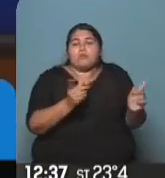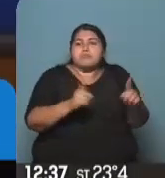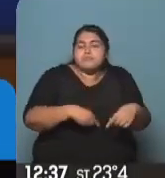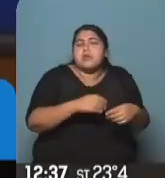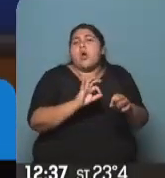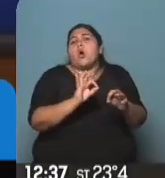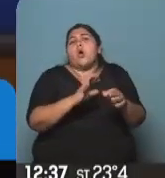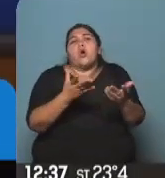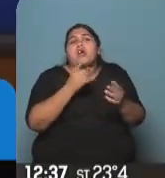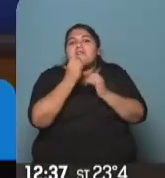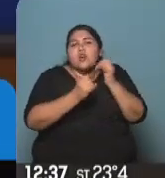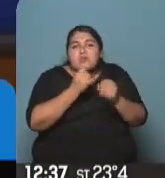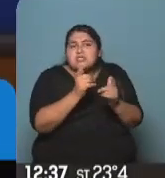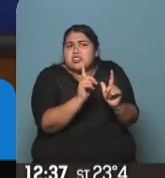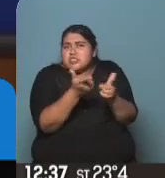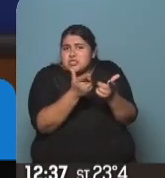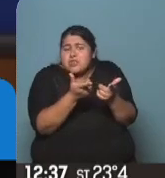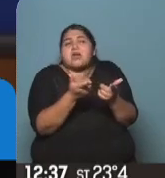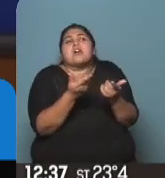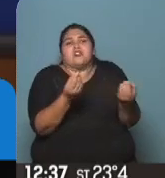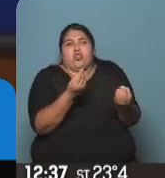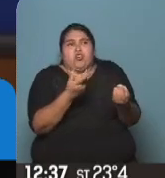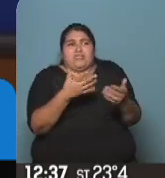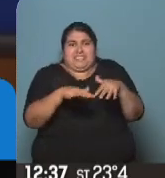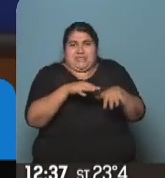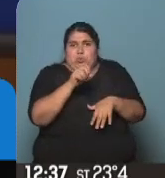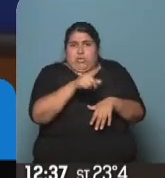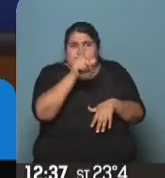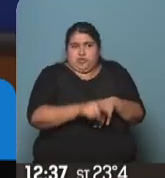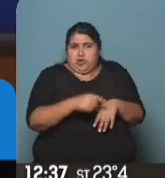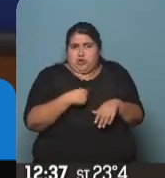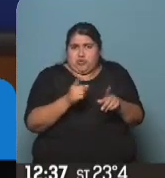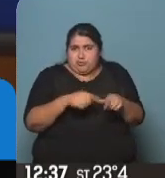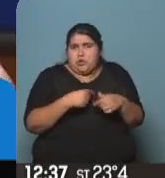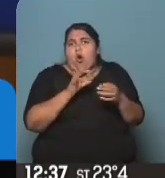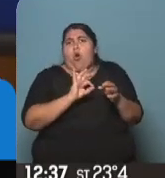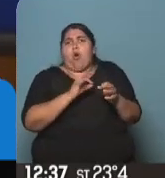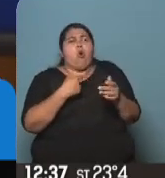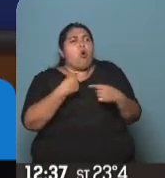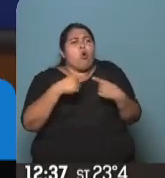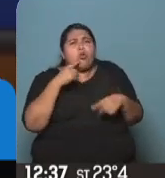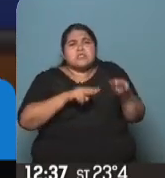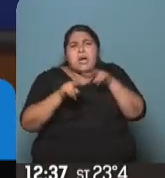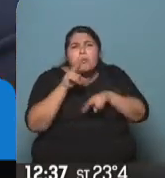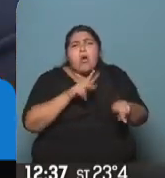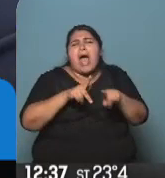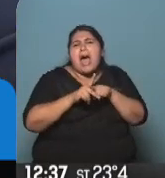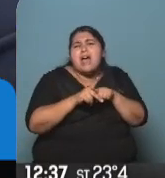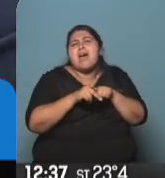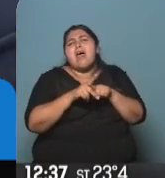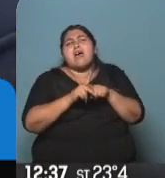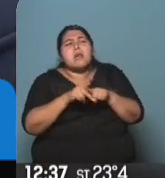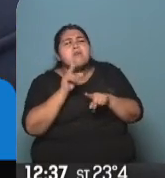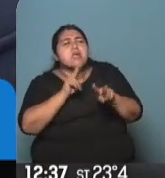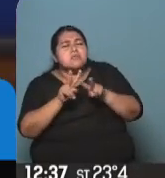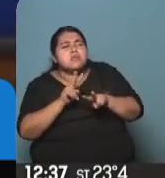la información para saber cómo actuar frente a ese familiar o qué condiciones se debe generar para que ese familiar esté